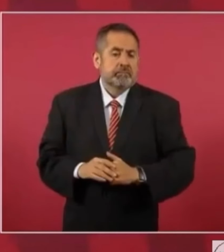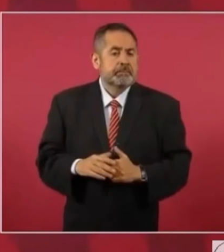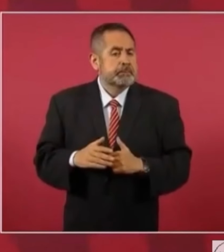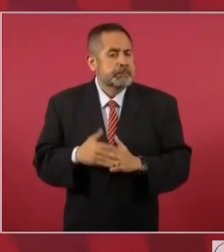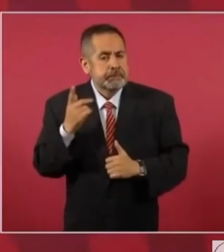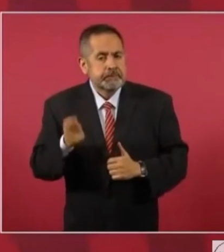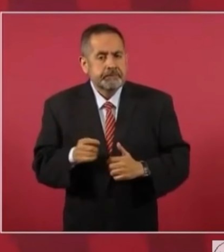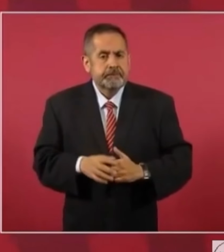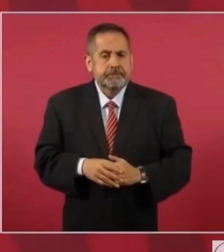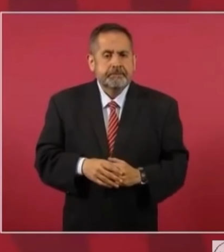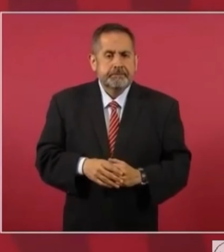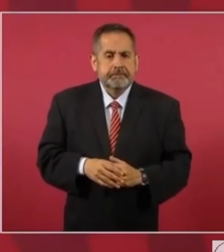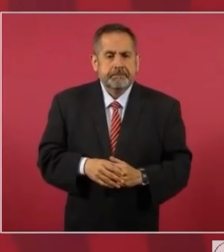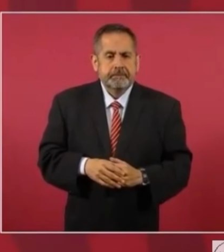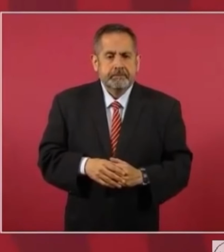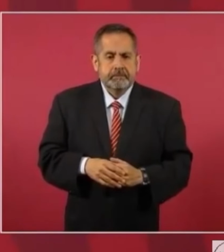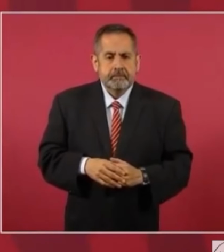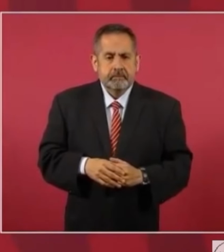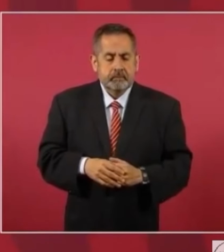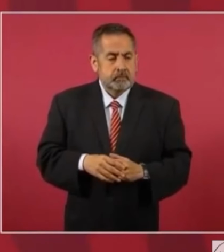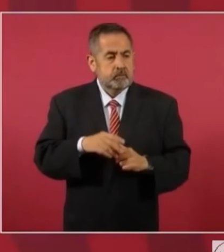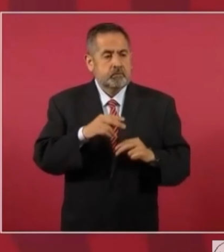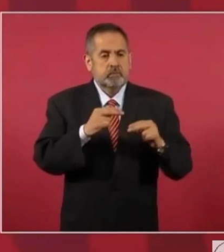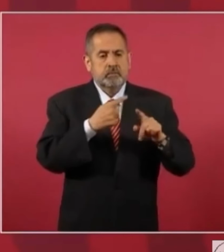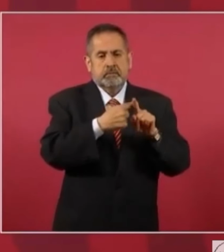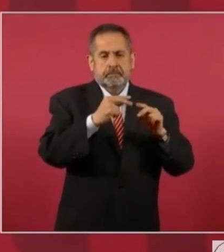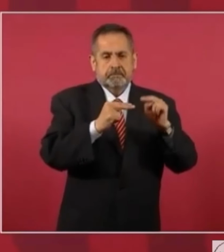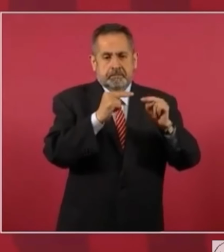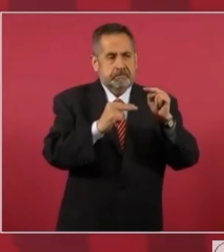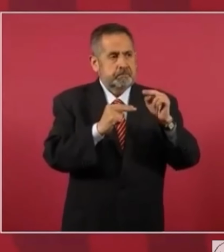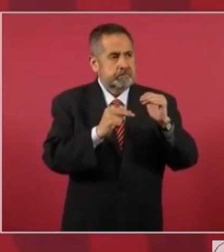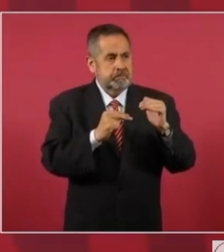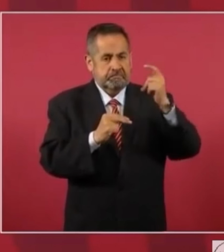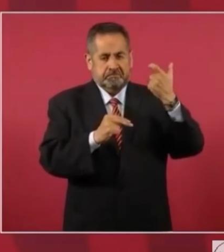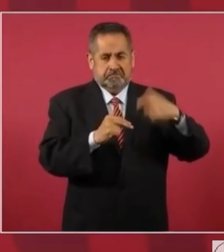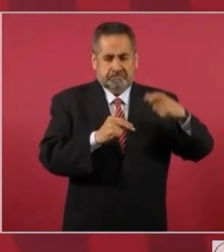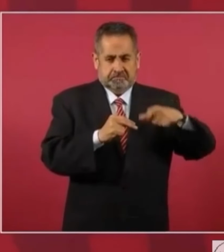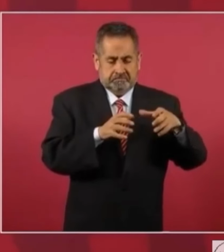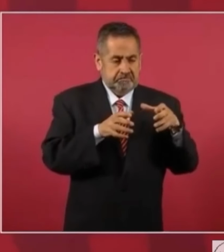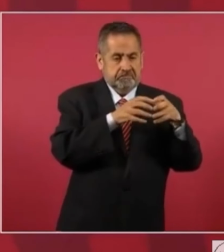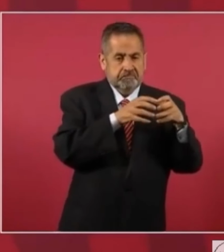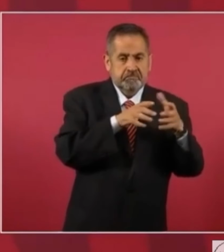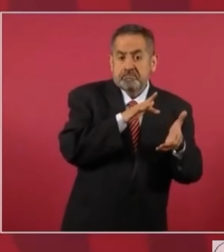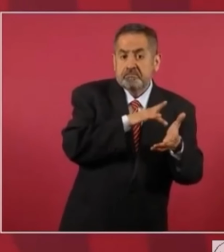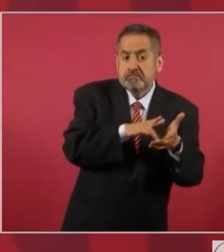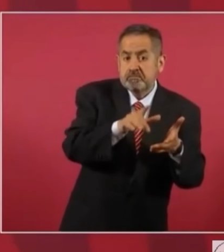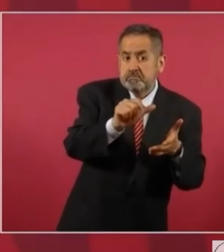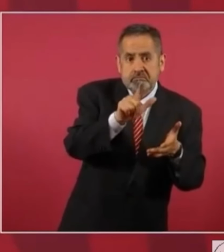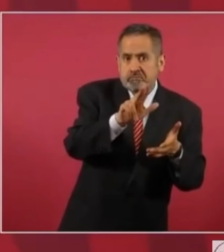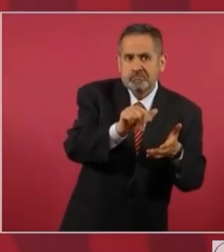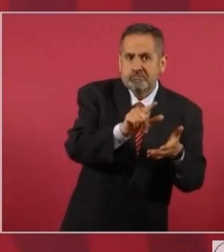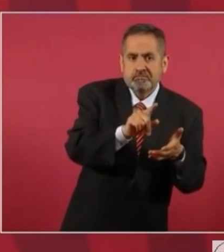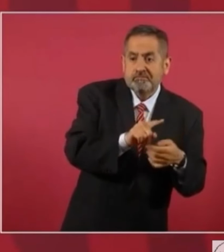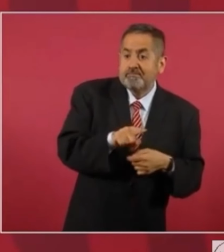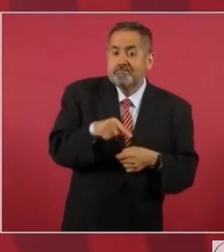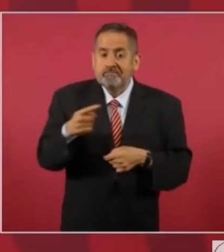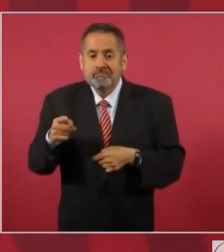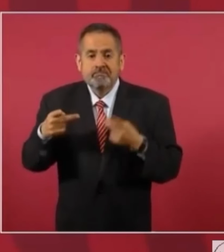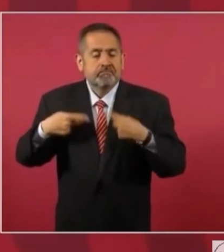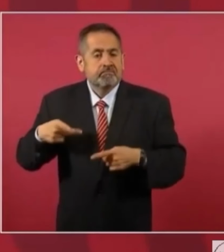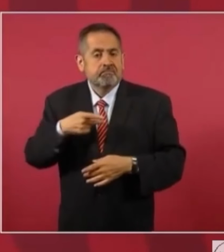porque en clases medias y altas no le favoreció